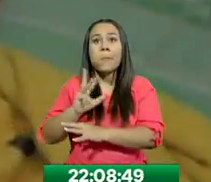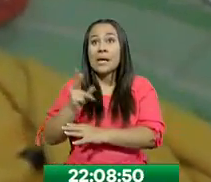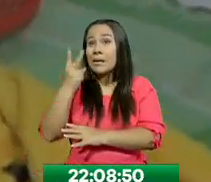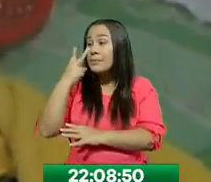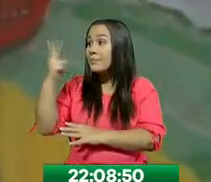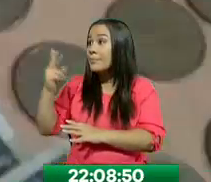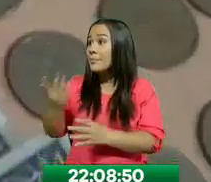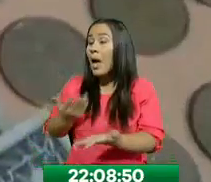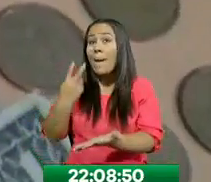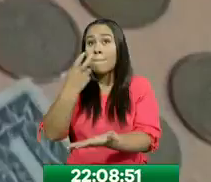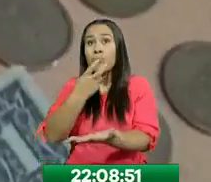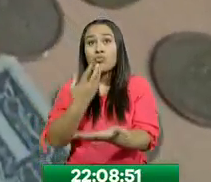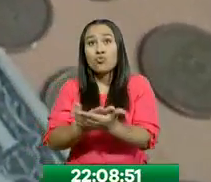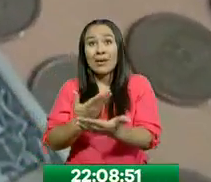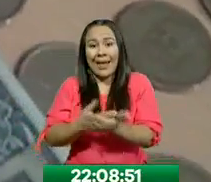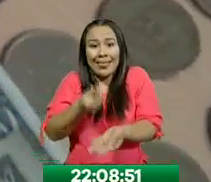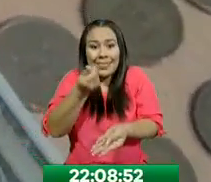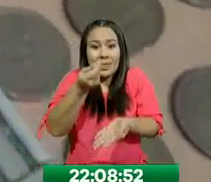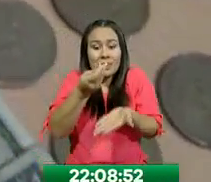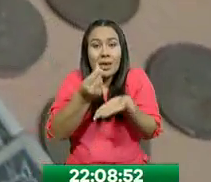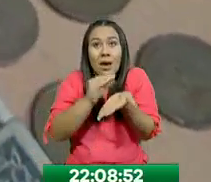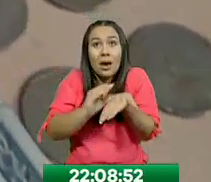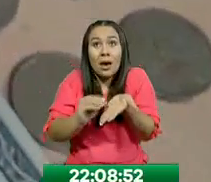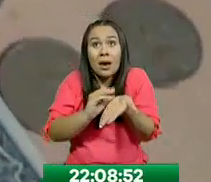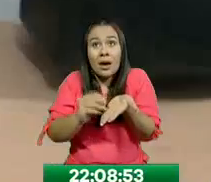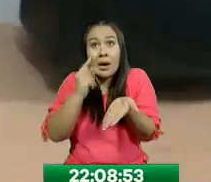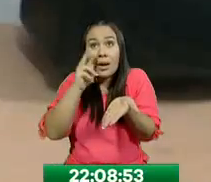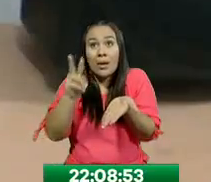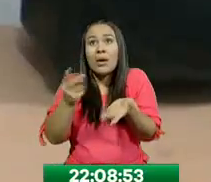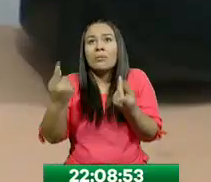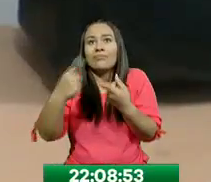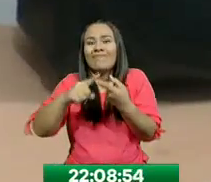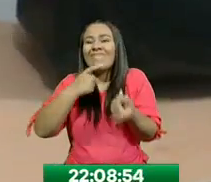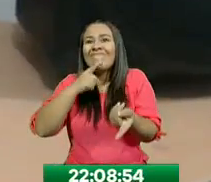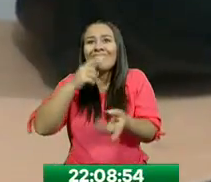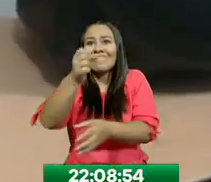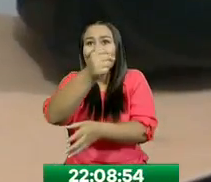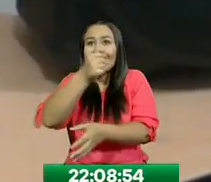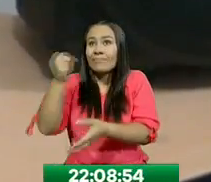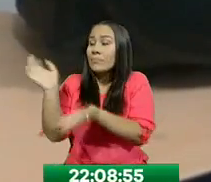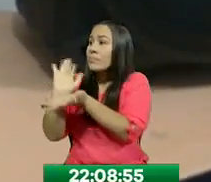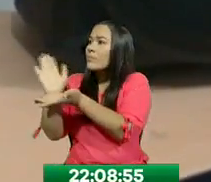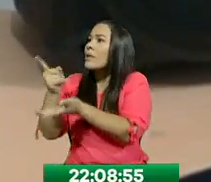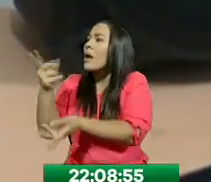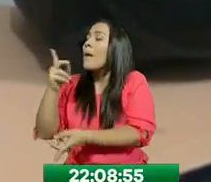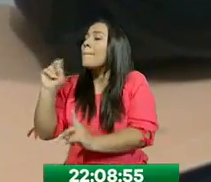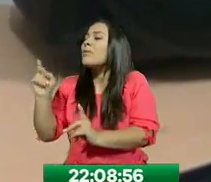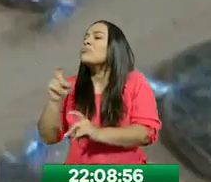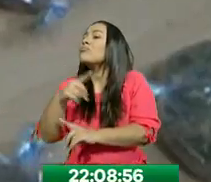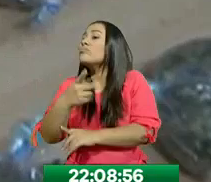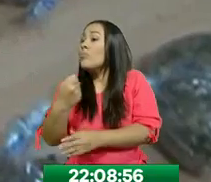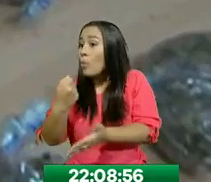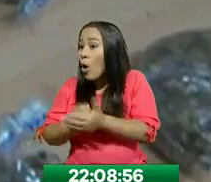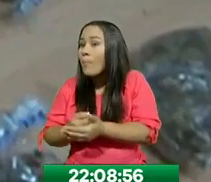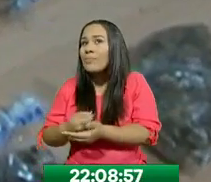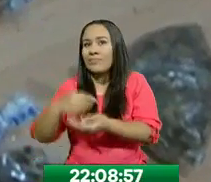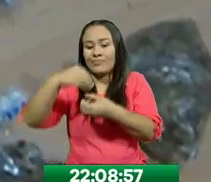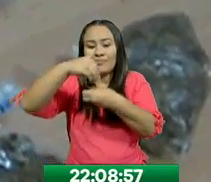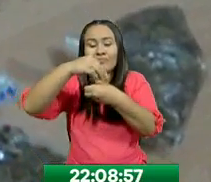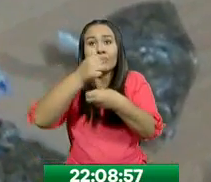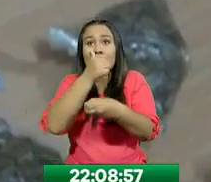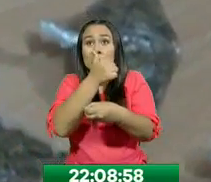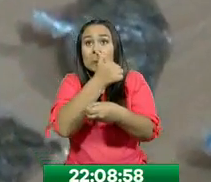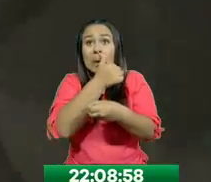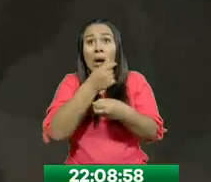evidencias existe dinero en efectivo electrodomésticos de dudosa procedencia sustancias sujetas a